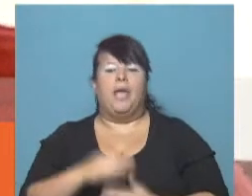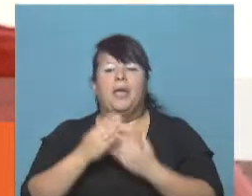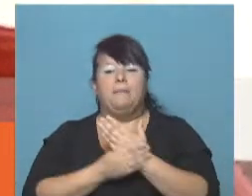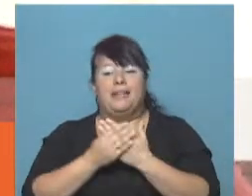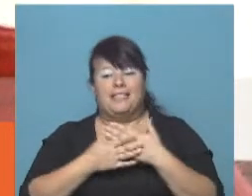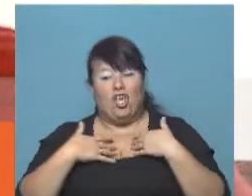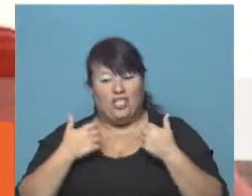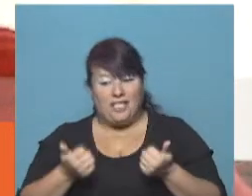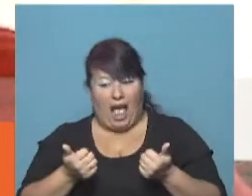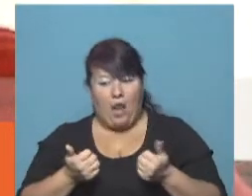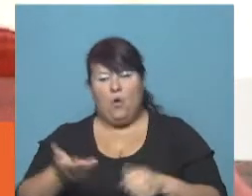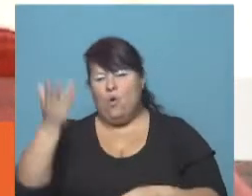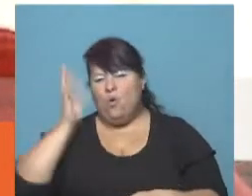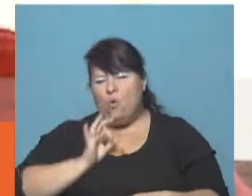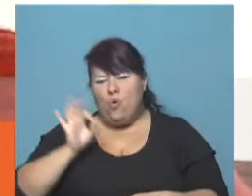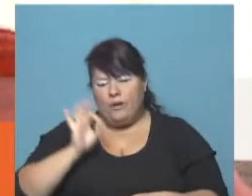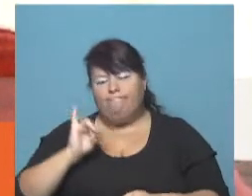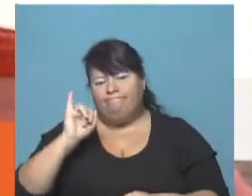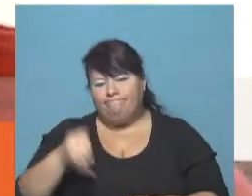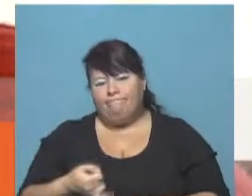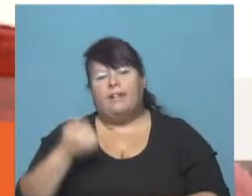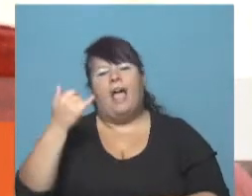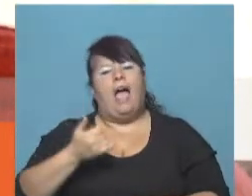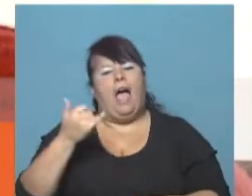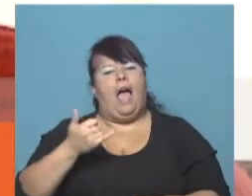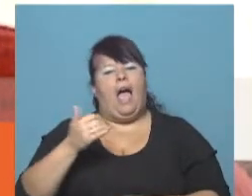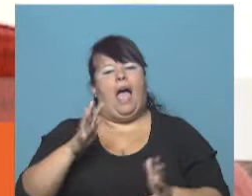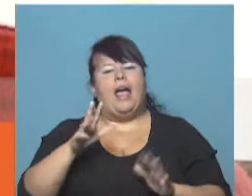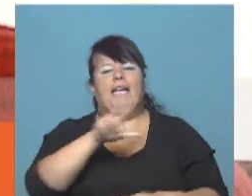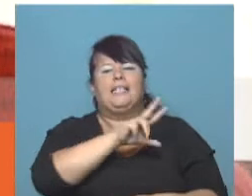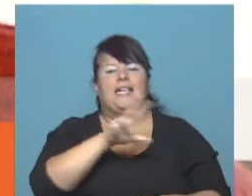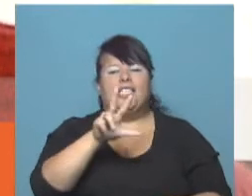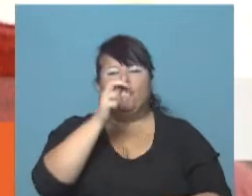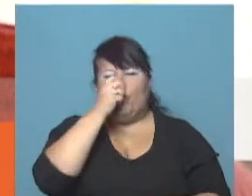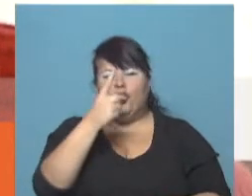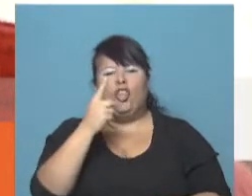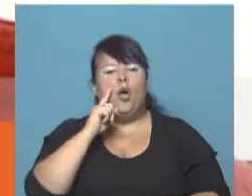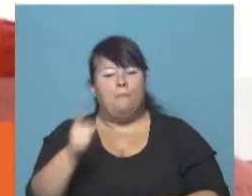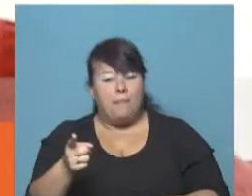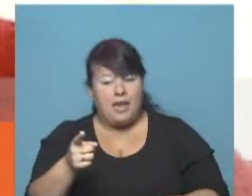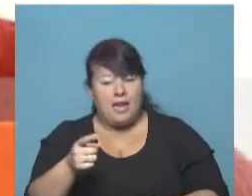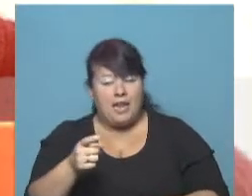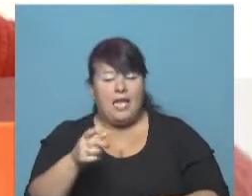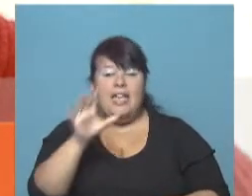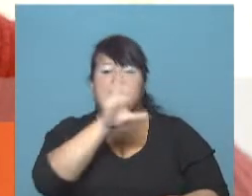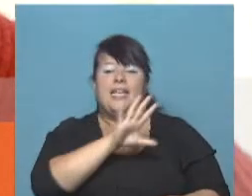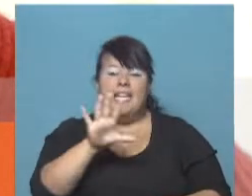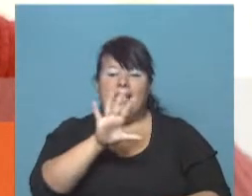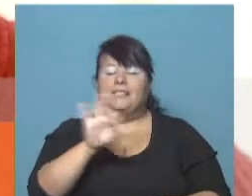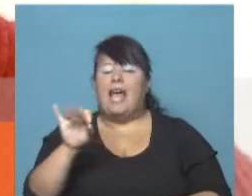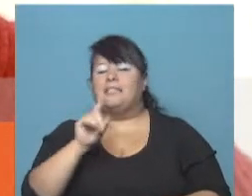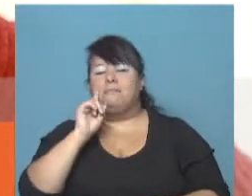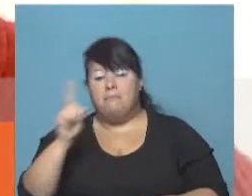Ministerio de Salud desde hace años reconoce que hay entre 322.000 y